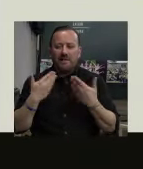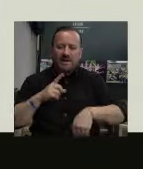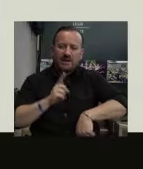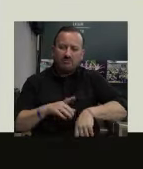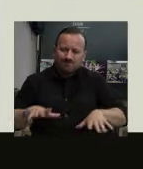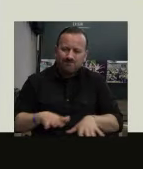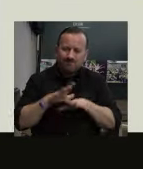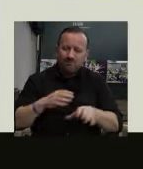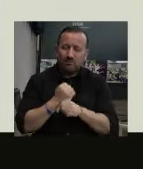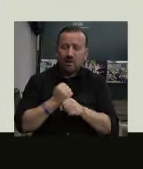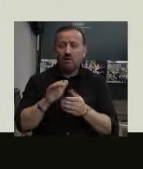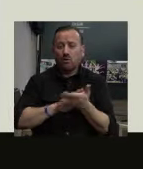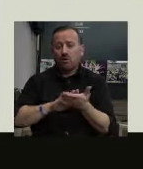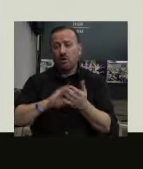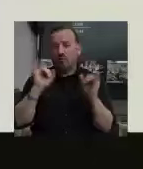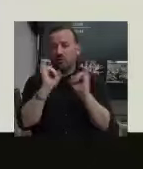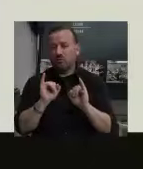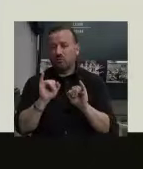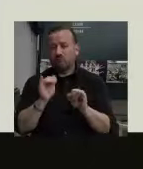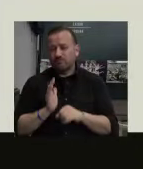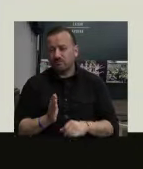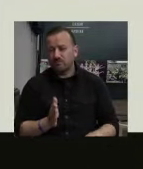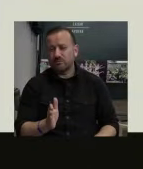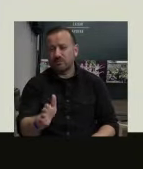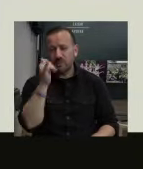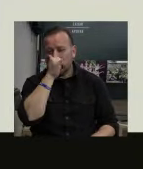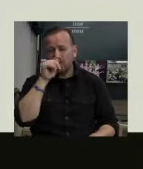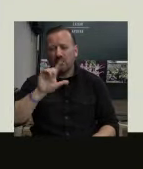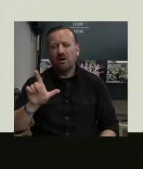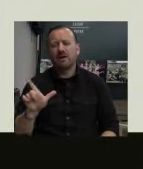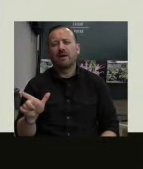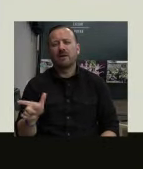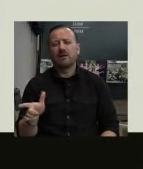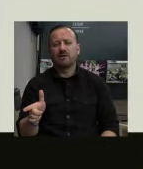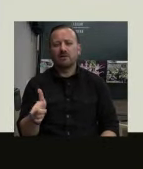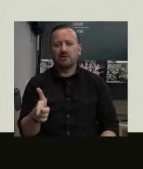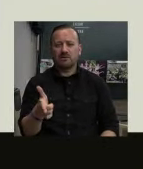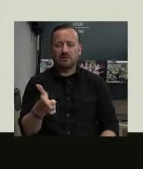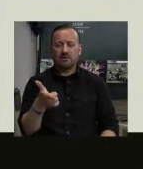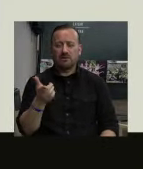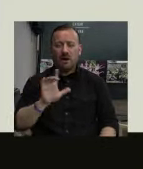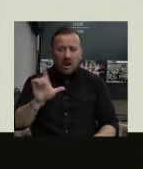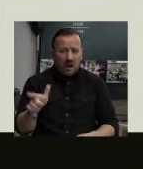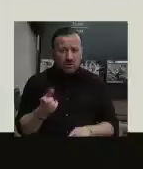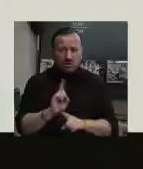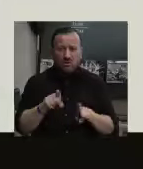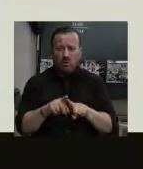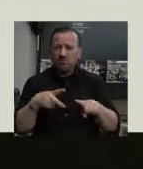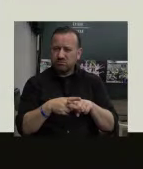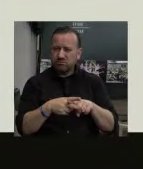modelos sostenibles son las Slow C lento Lento no significa